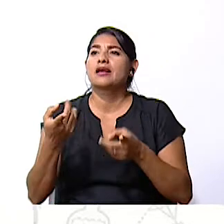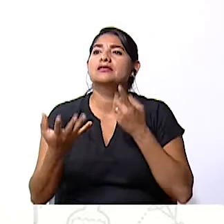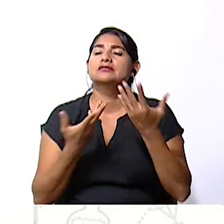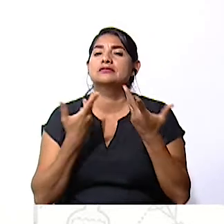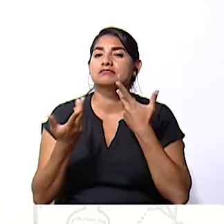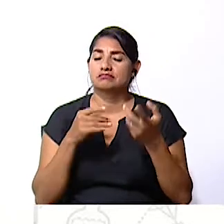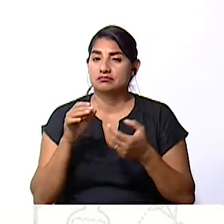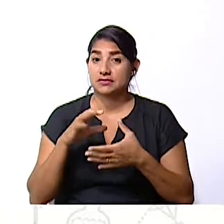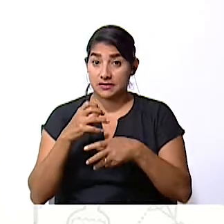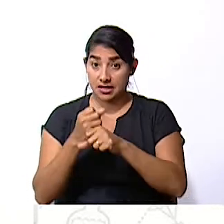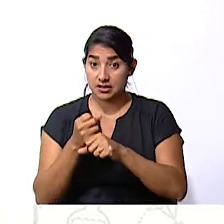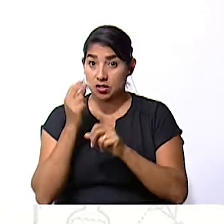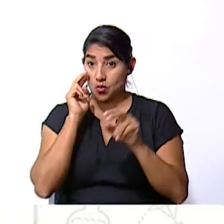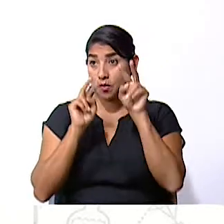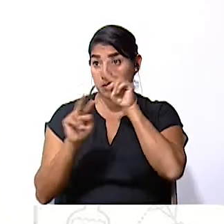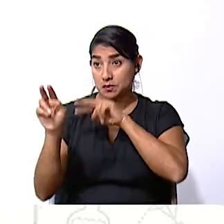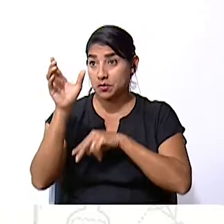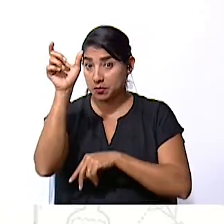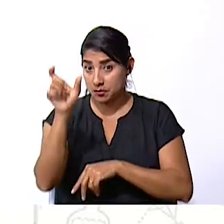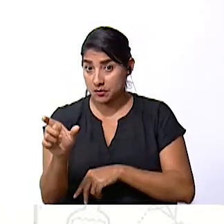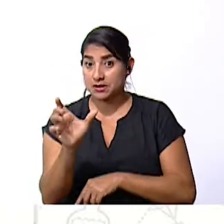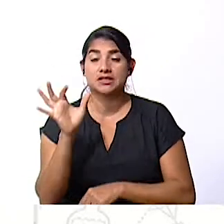cualidades que yo puedo observar en ella?